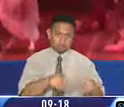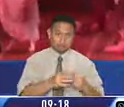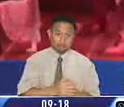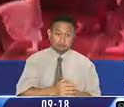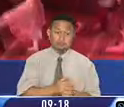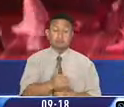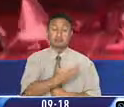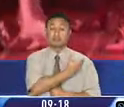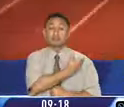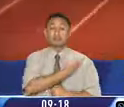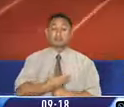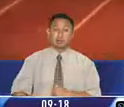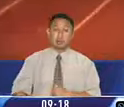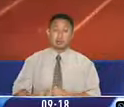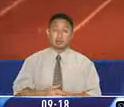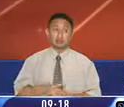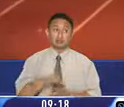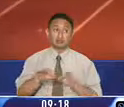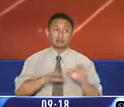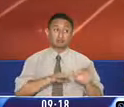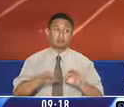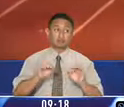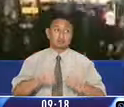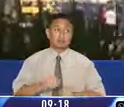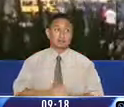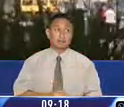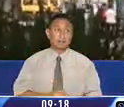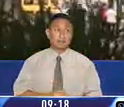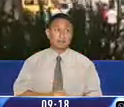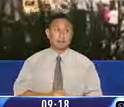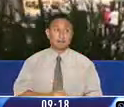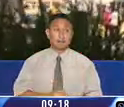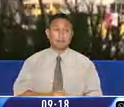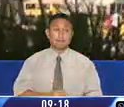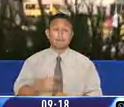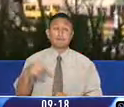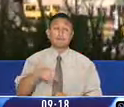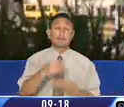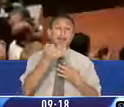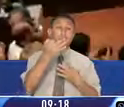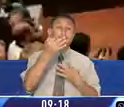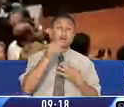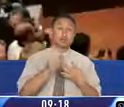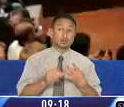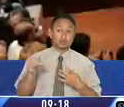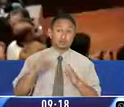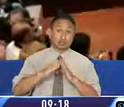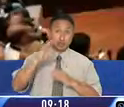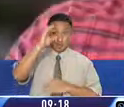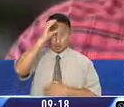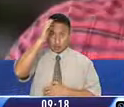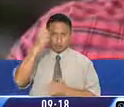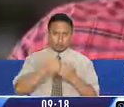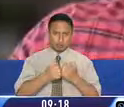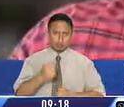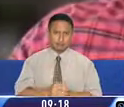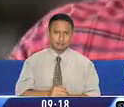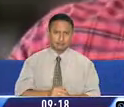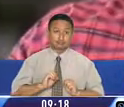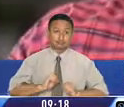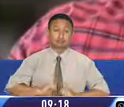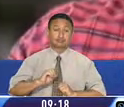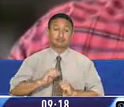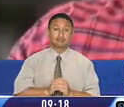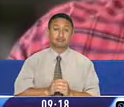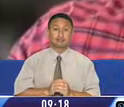de esa institución explicó que esos fondos afectaban el presupuesto general de la Casa de la Cultura. El presupuesto de la Casa de Cultura es de en